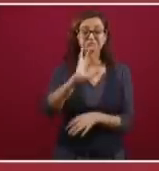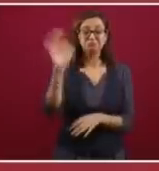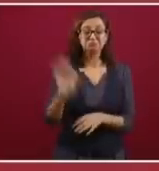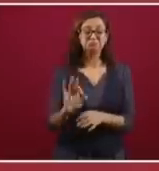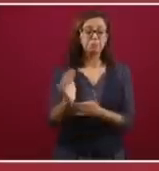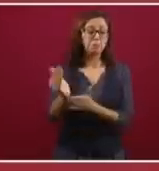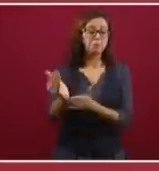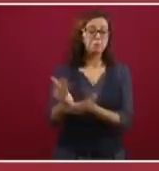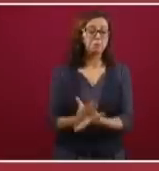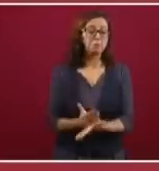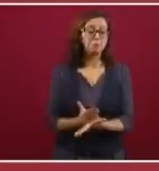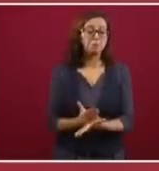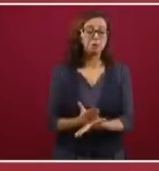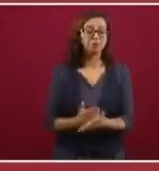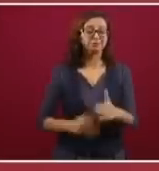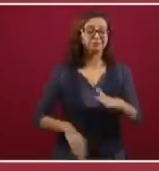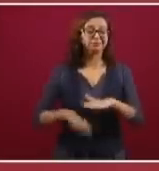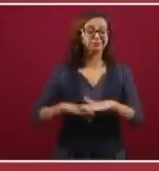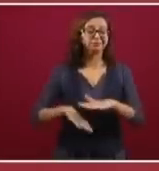bajas.